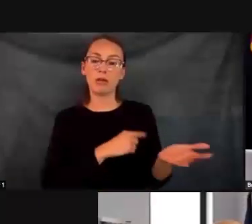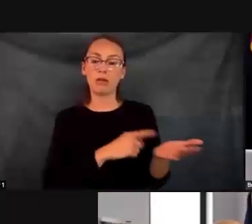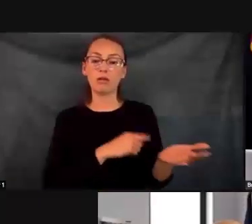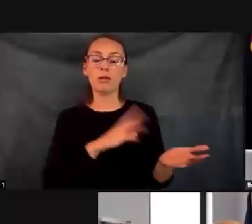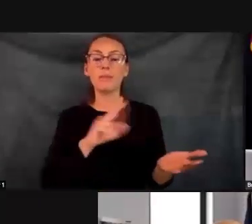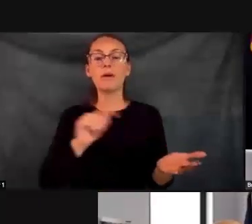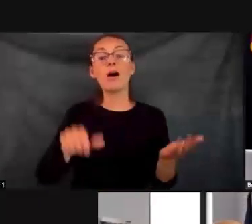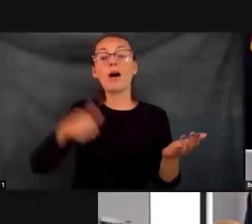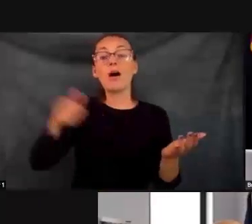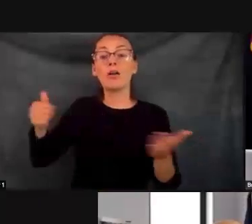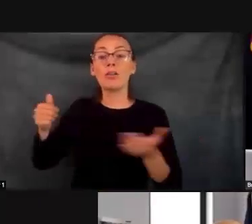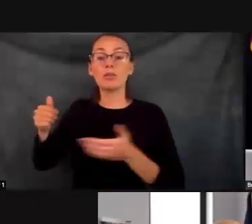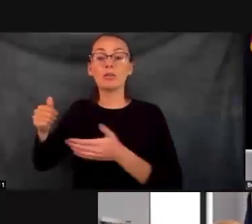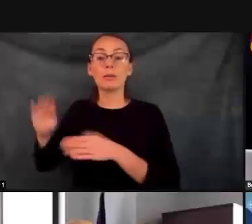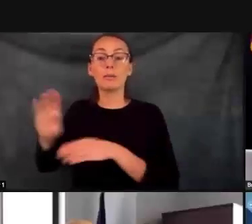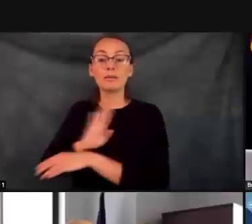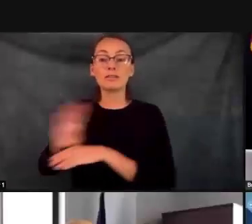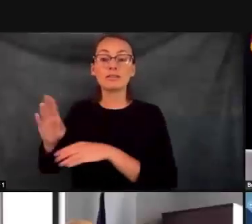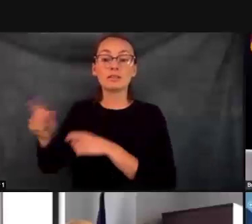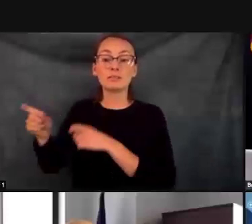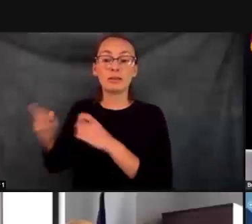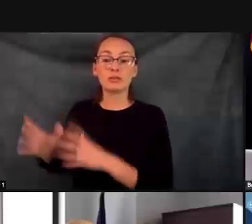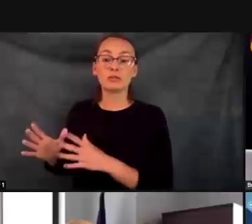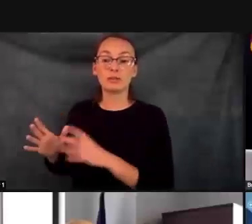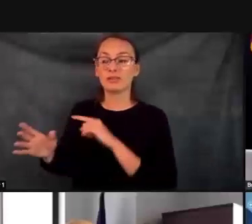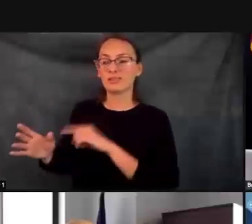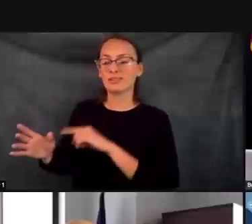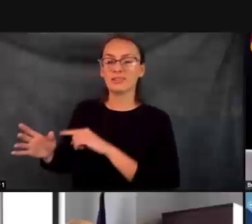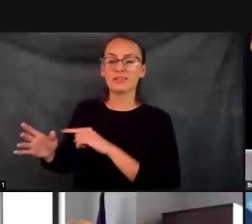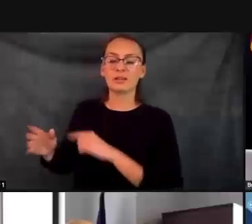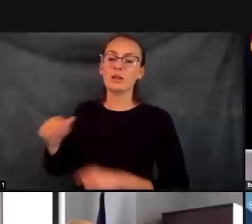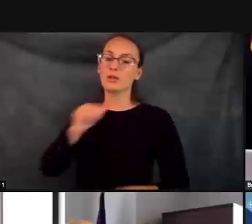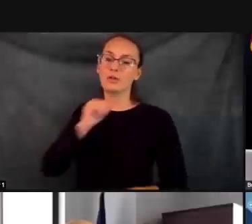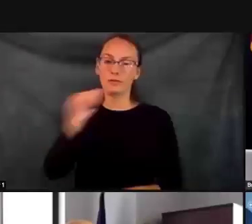los negocios y la administración no lo son.